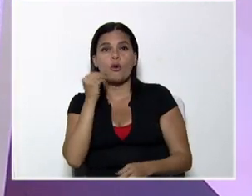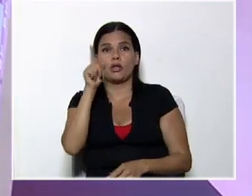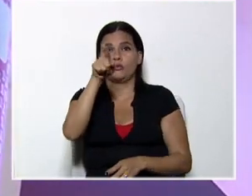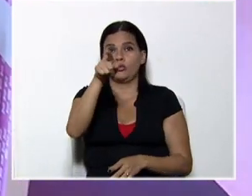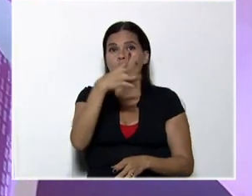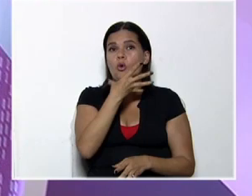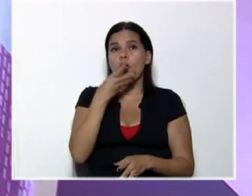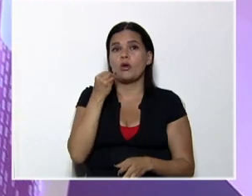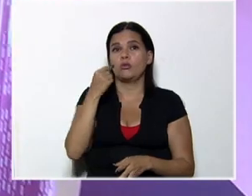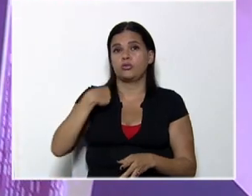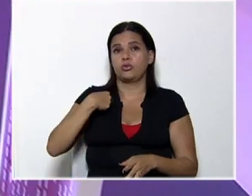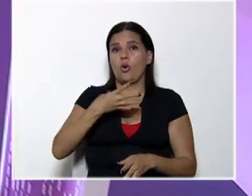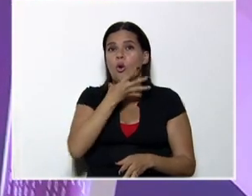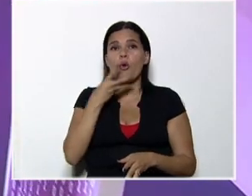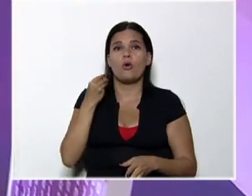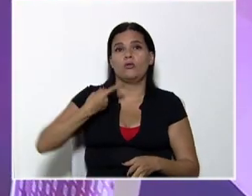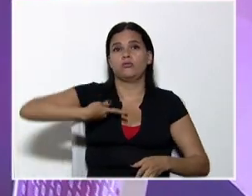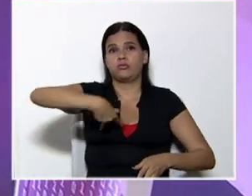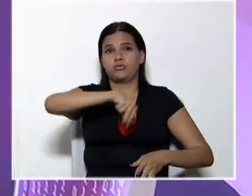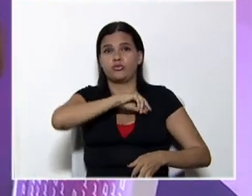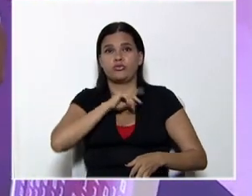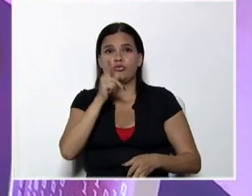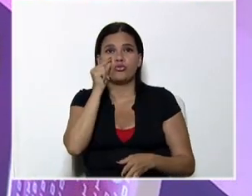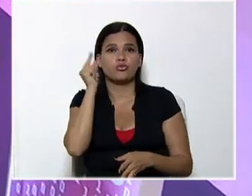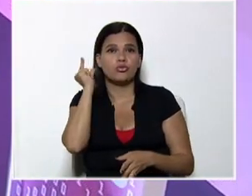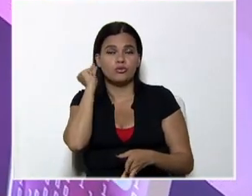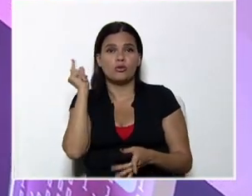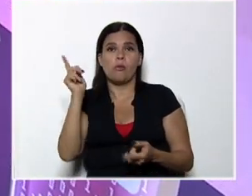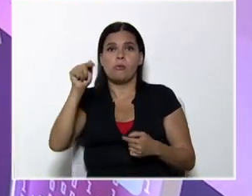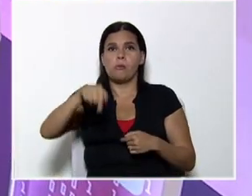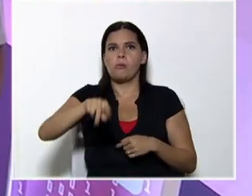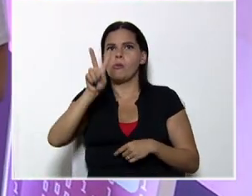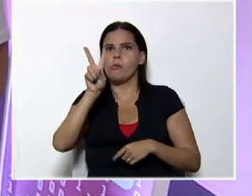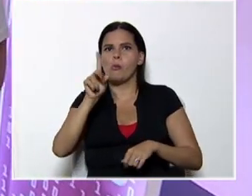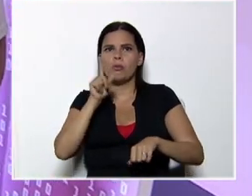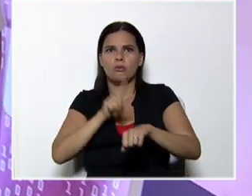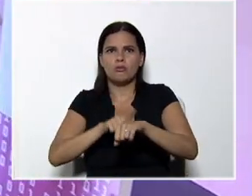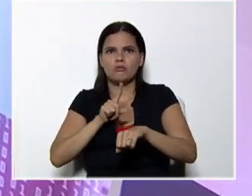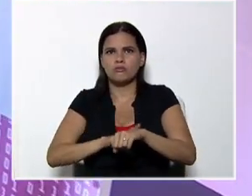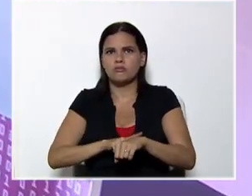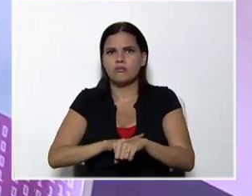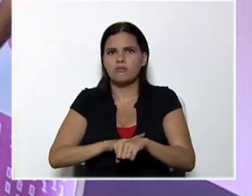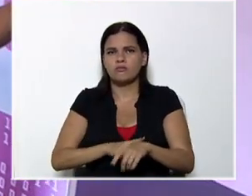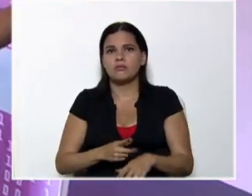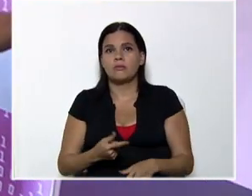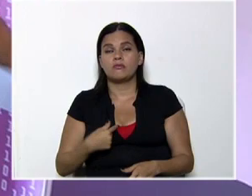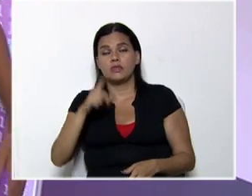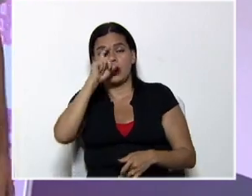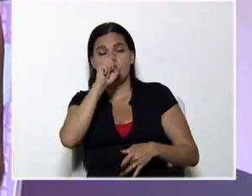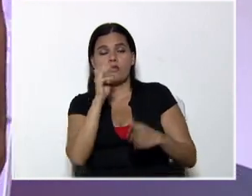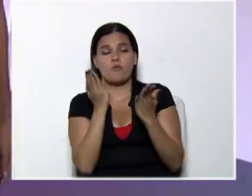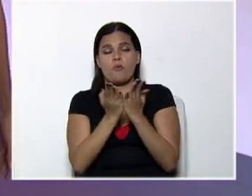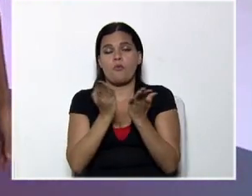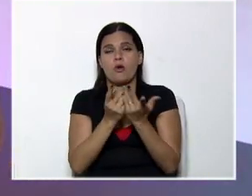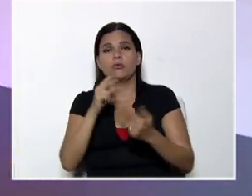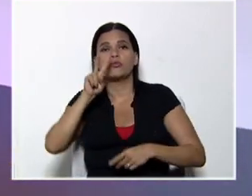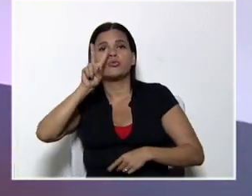como yo, jóvenes como nosotros y nosotras en este segundo momento pedagógico del año escolar